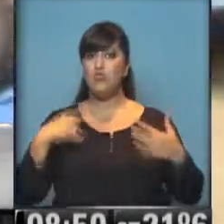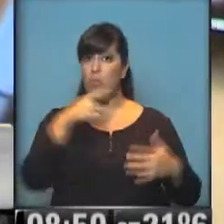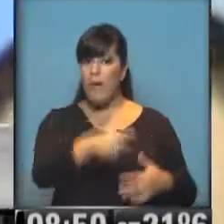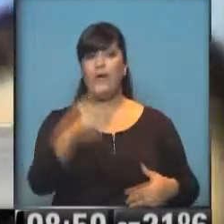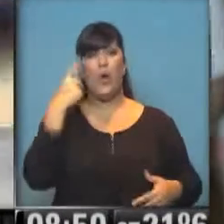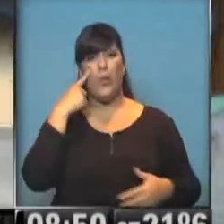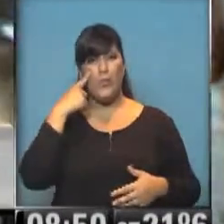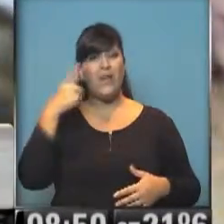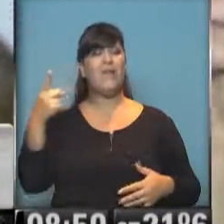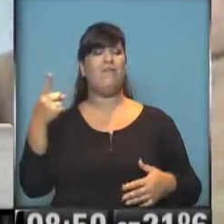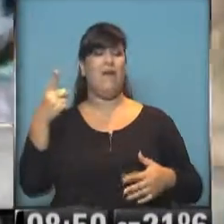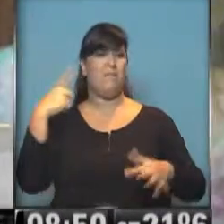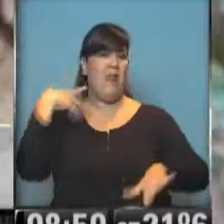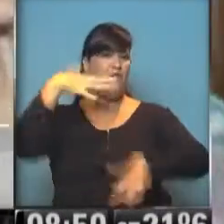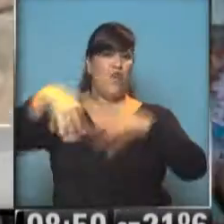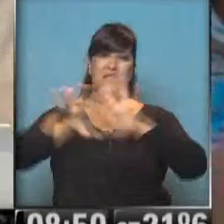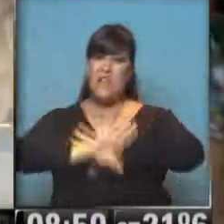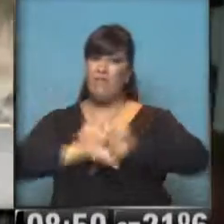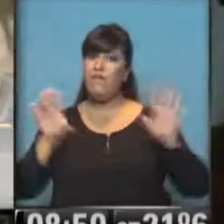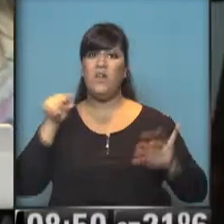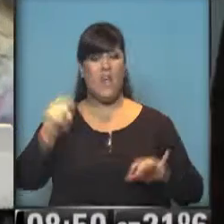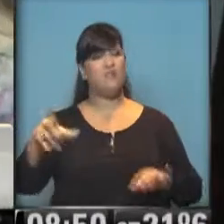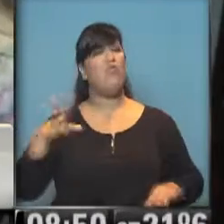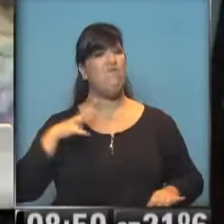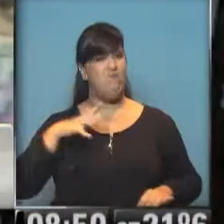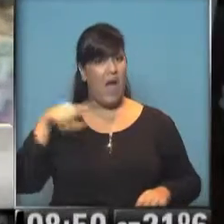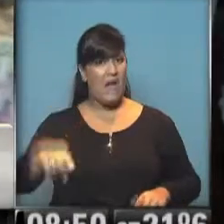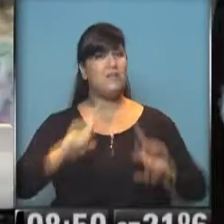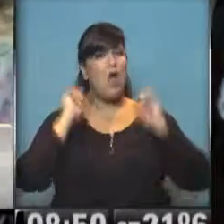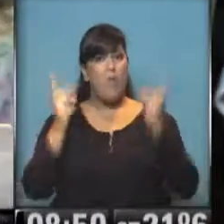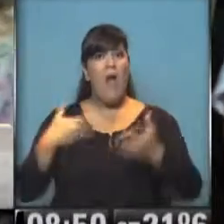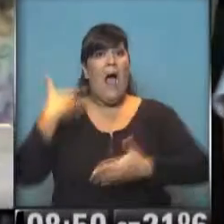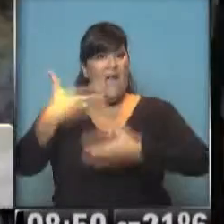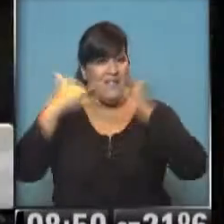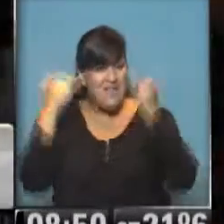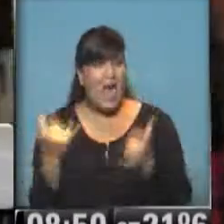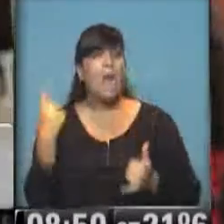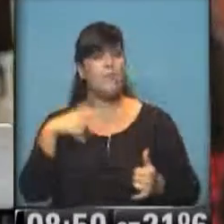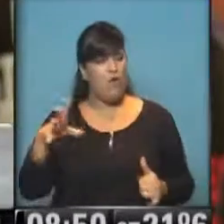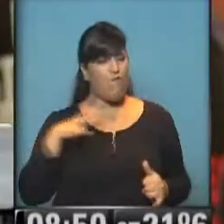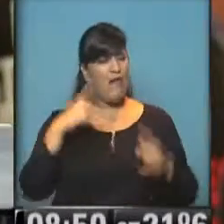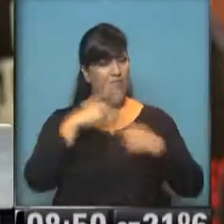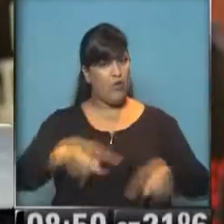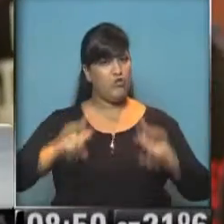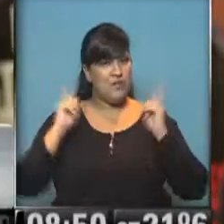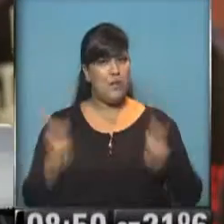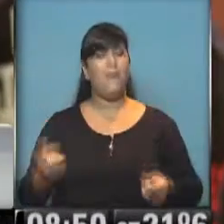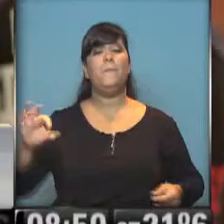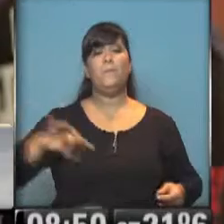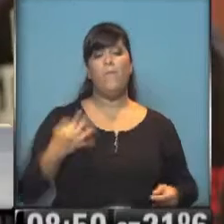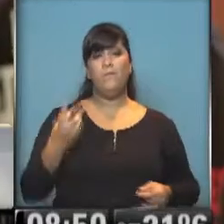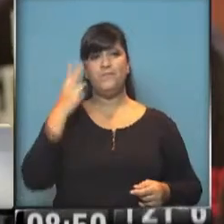libre de violencia sexista sigue siendo una asignatura pendiente a pesar de los avances bueno en el año 2014